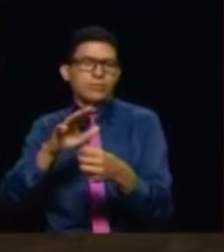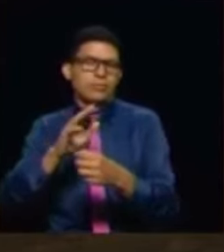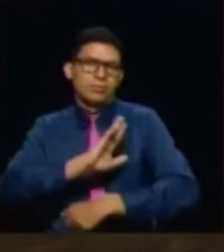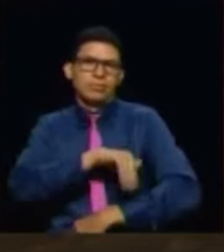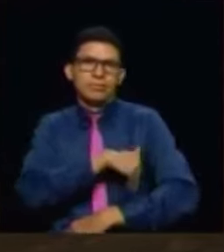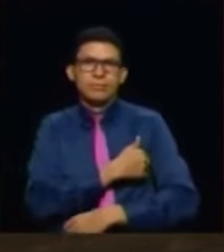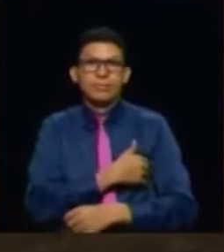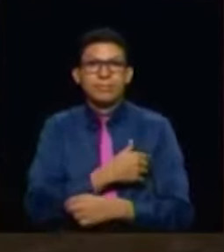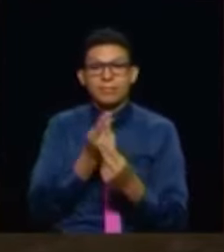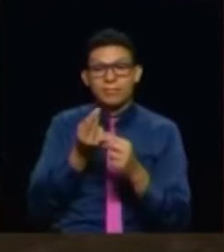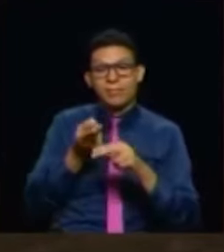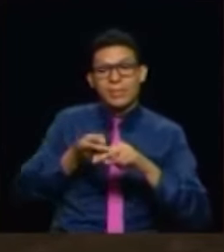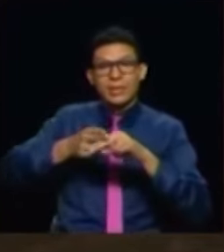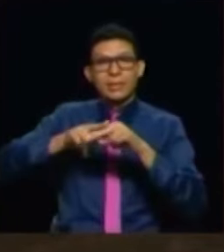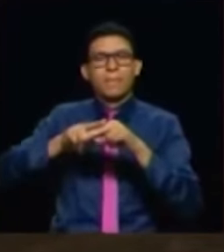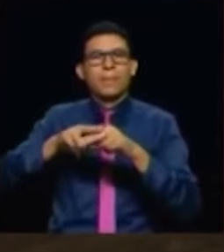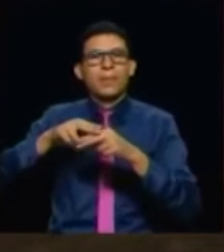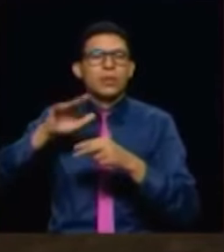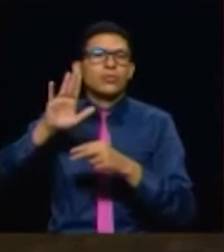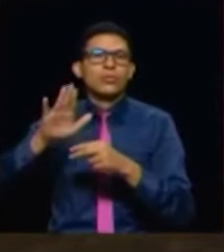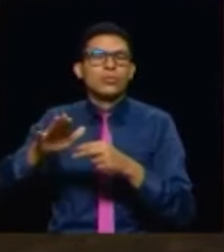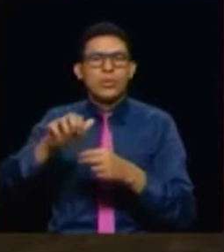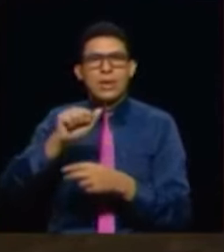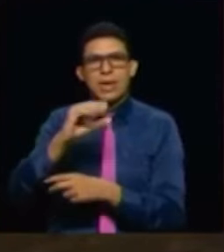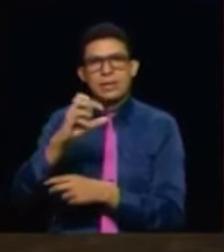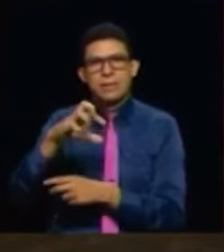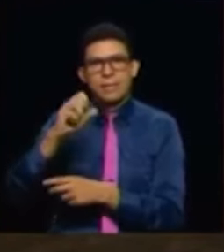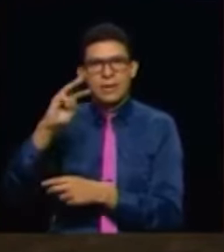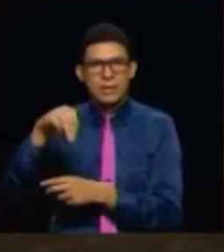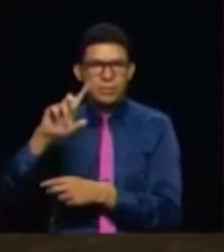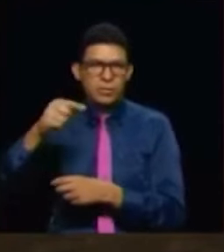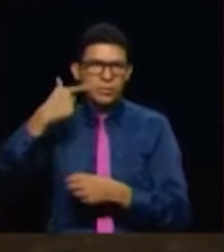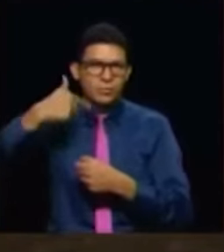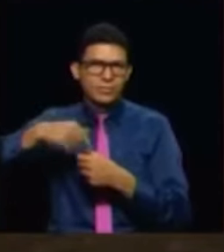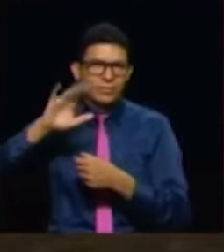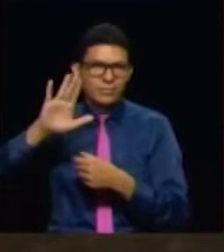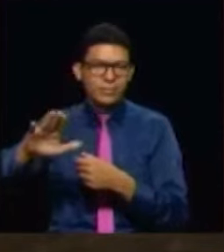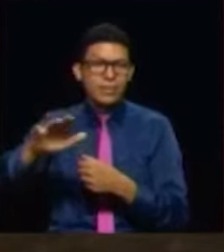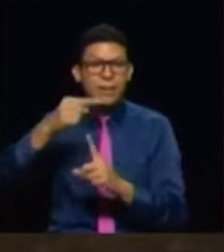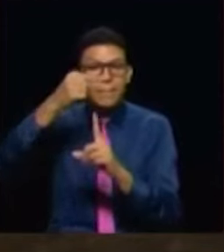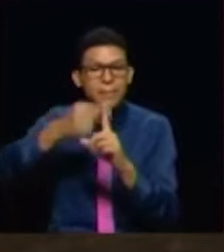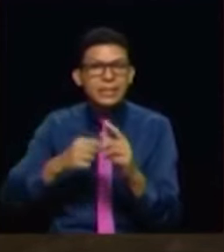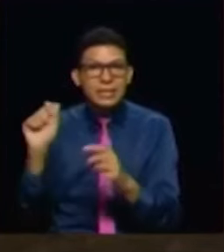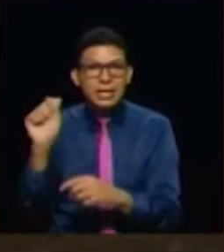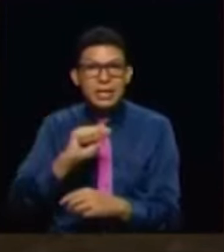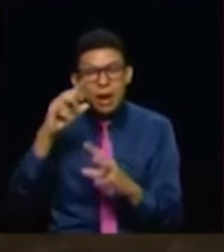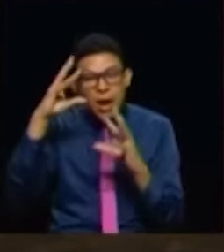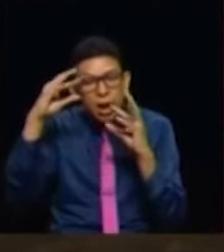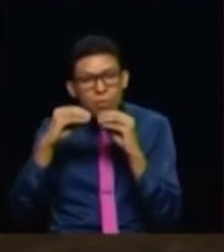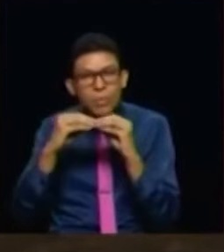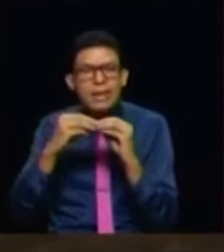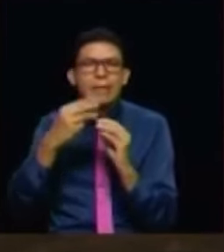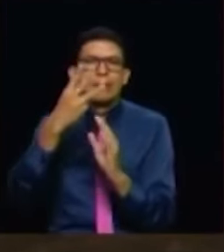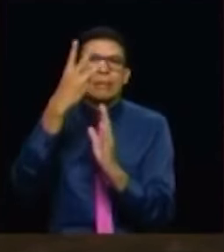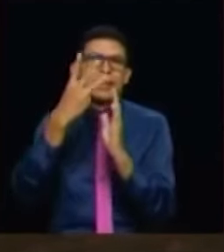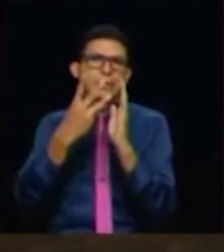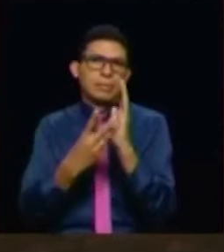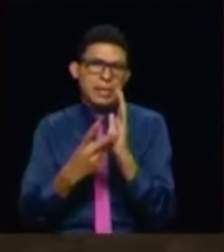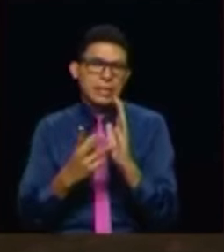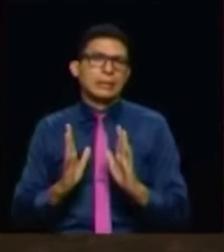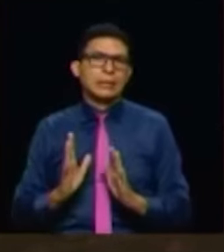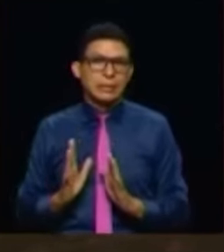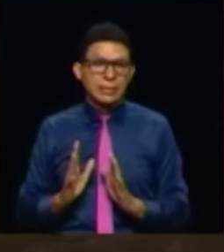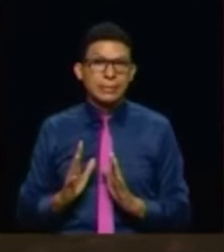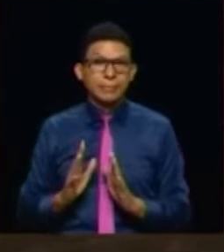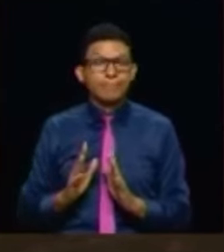el incremento que tendría el precio de la CPM para el mes de agosto, que de llegar a un consenso sería de 3.000 pesos. Incluso